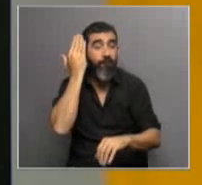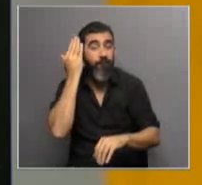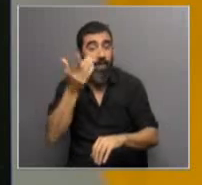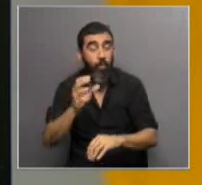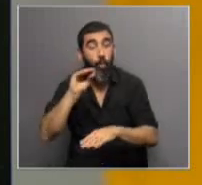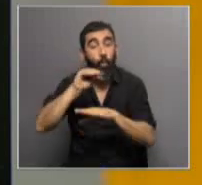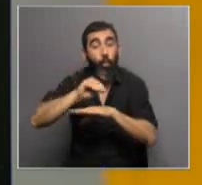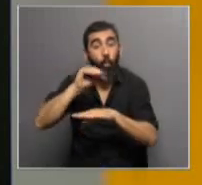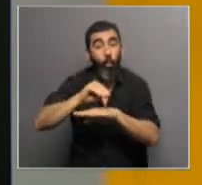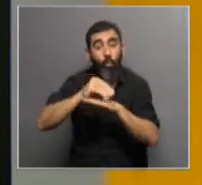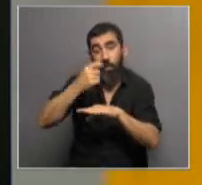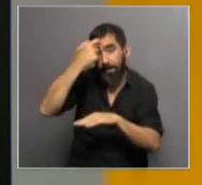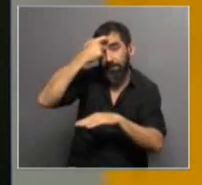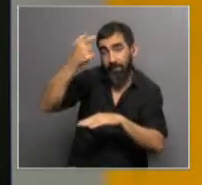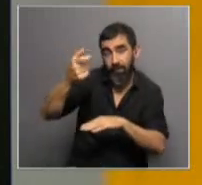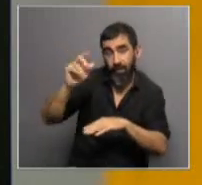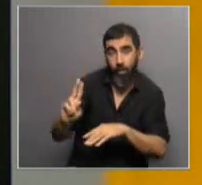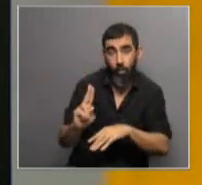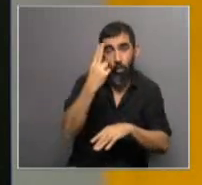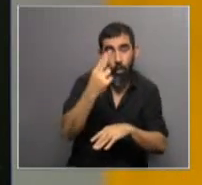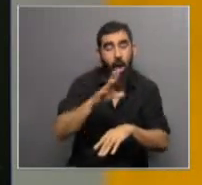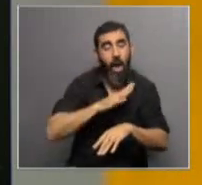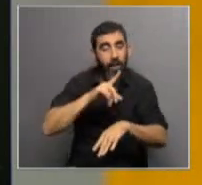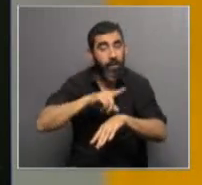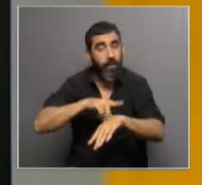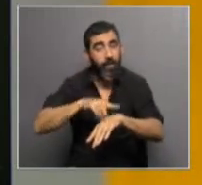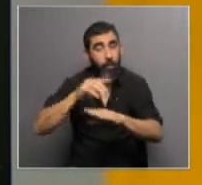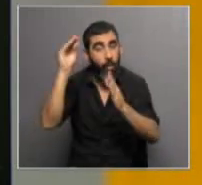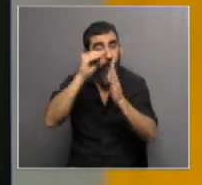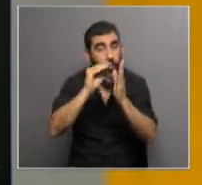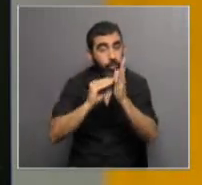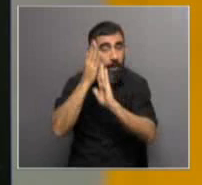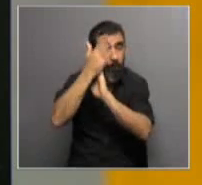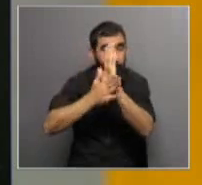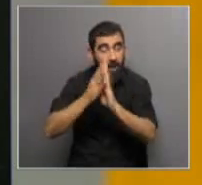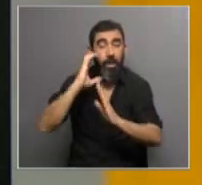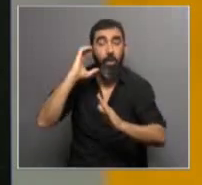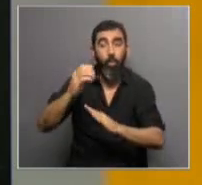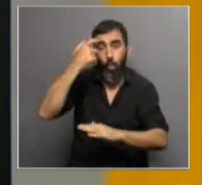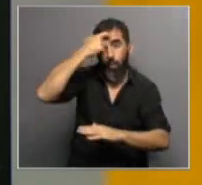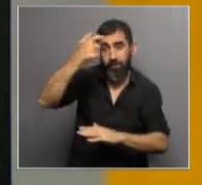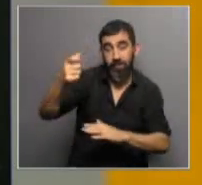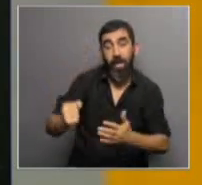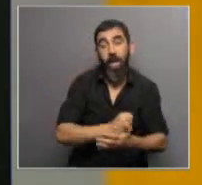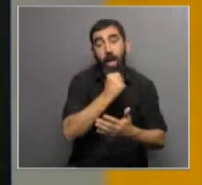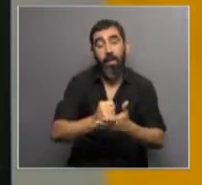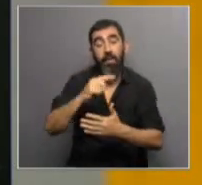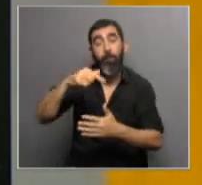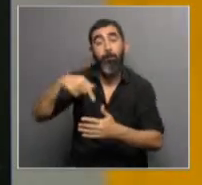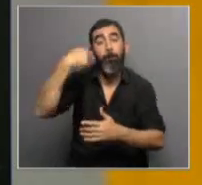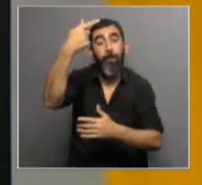cultura científica de uruguay hay tiempo para anotar en todo el país los clubes de ciencia hasta pasado mañana